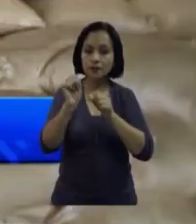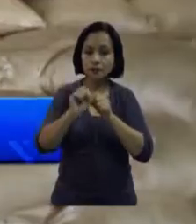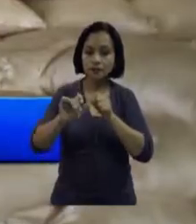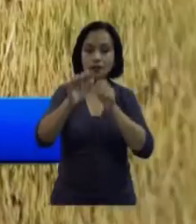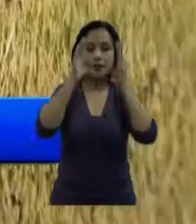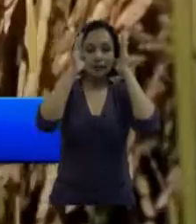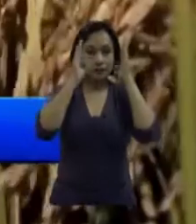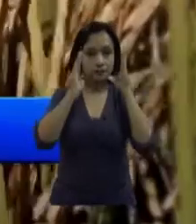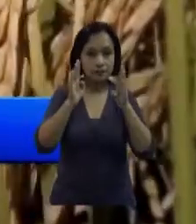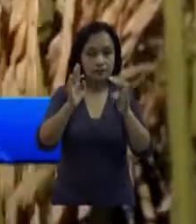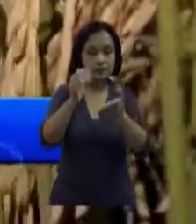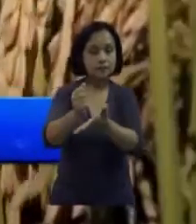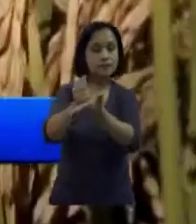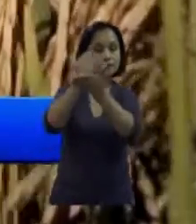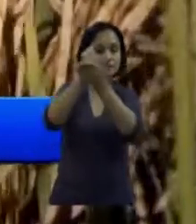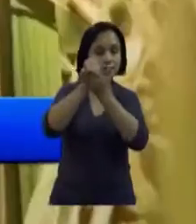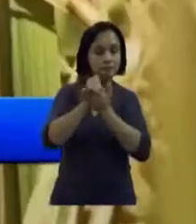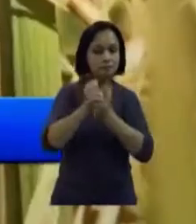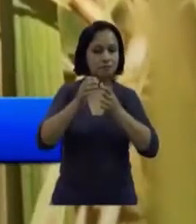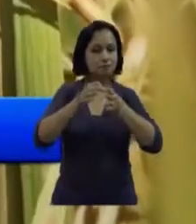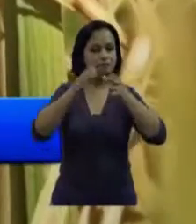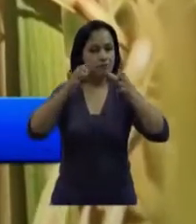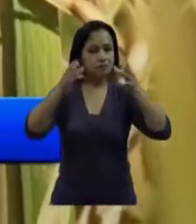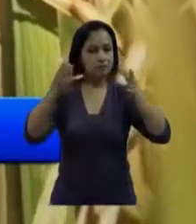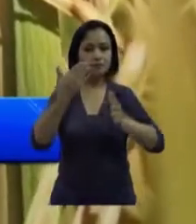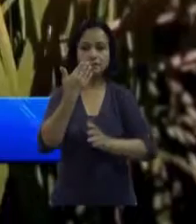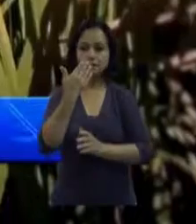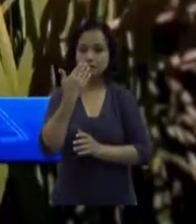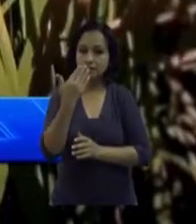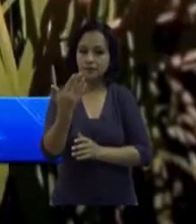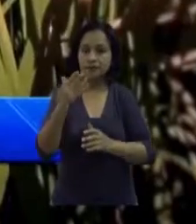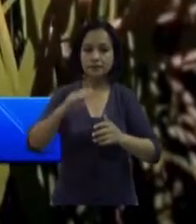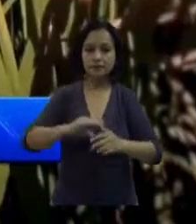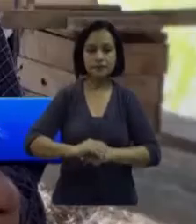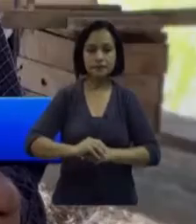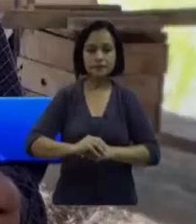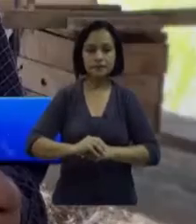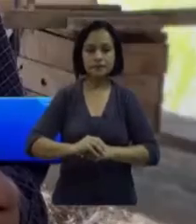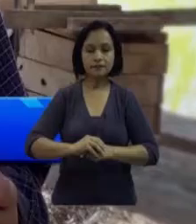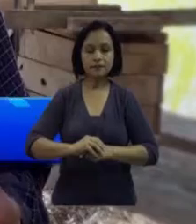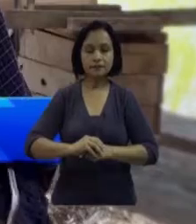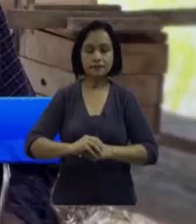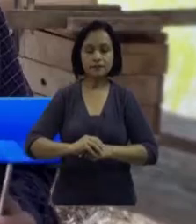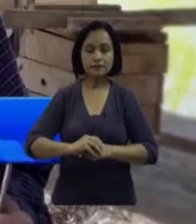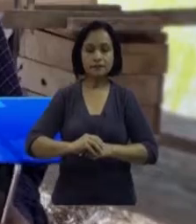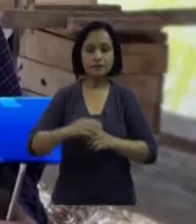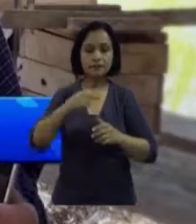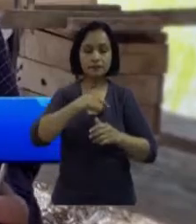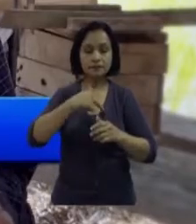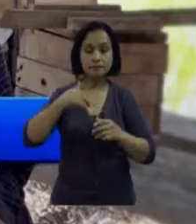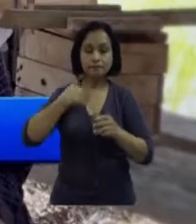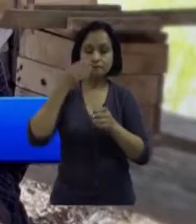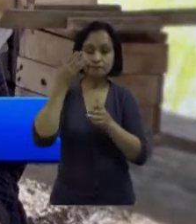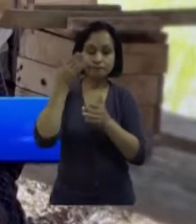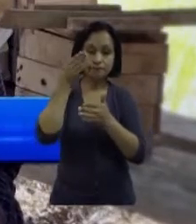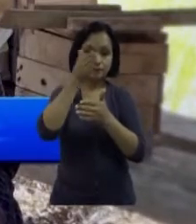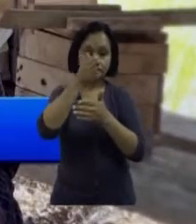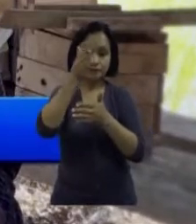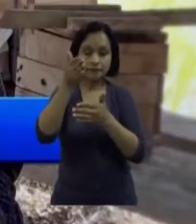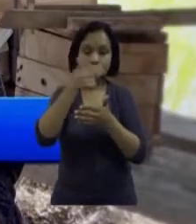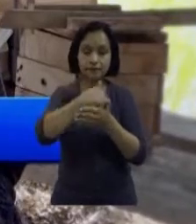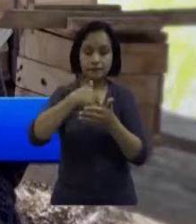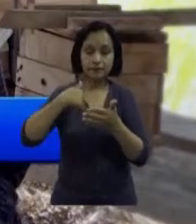alto contenido social, nos ha permitido tener esos crecimientos. Y desde la